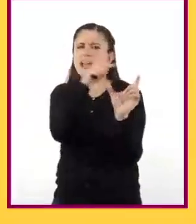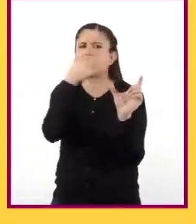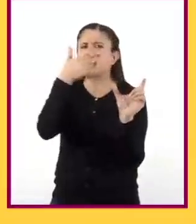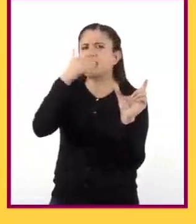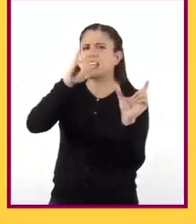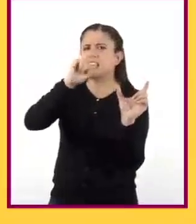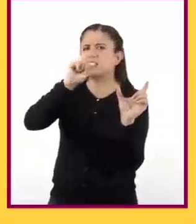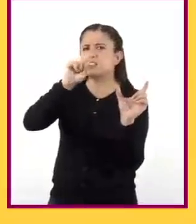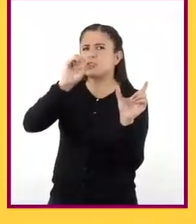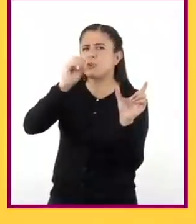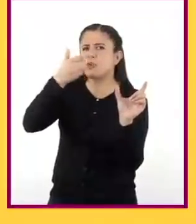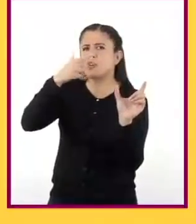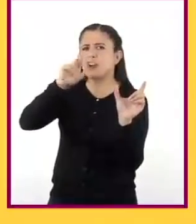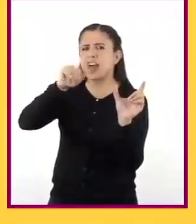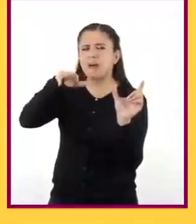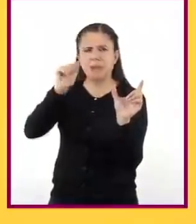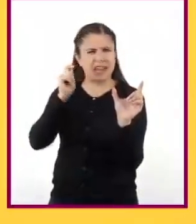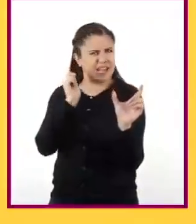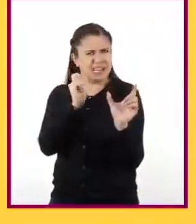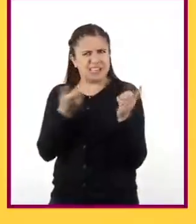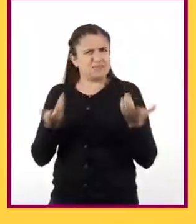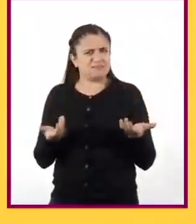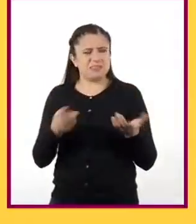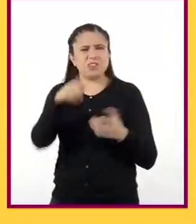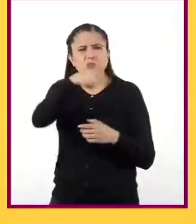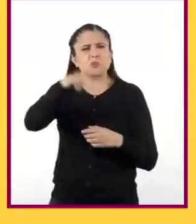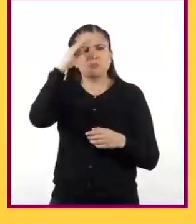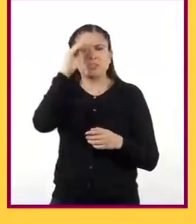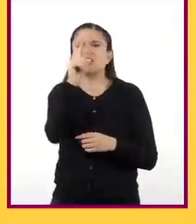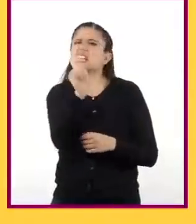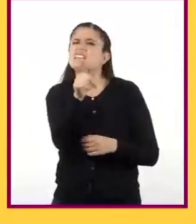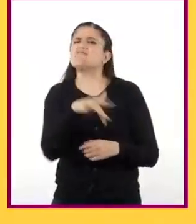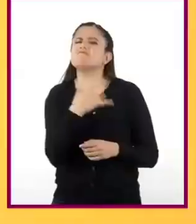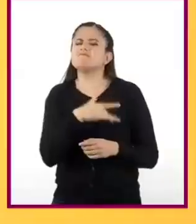histograma? Es decir, ¿qué es lo primero que piensan?